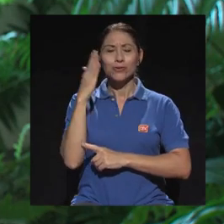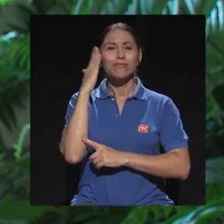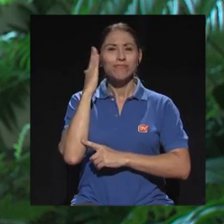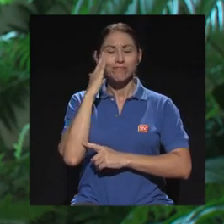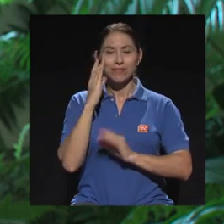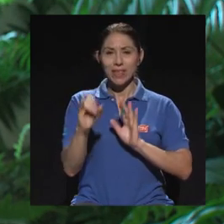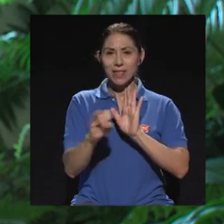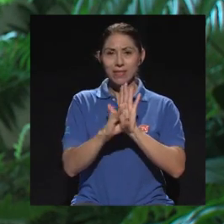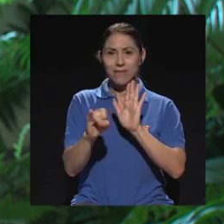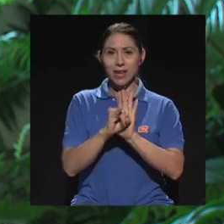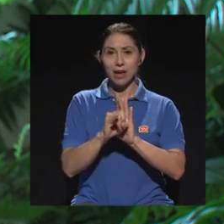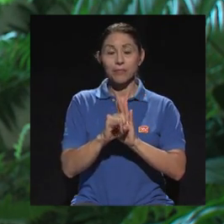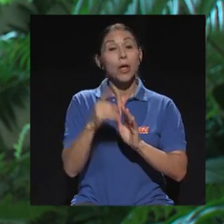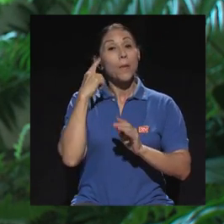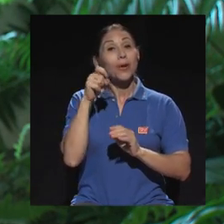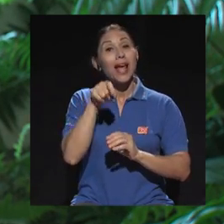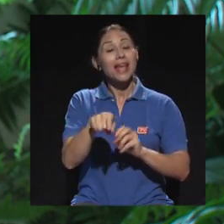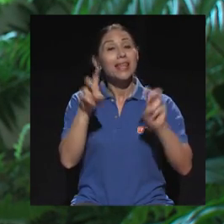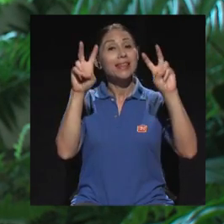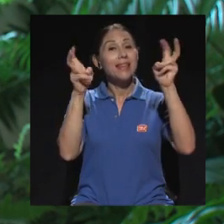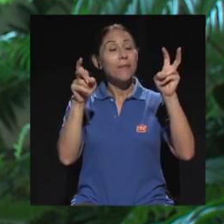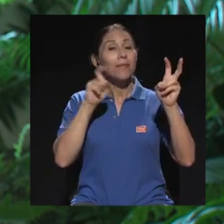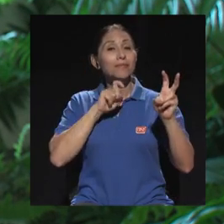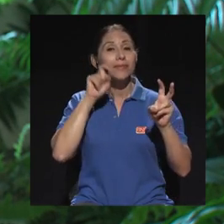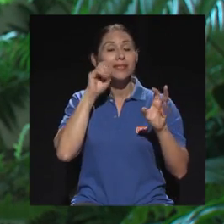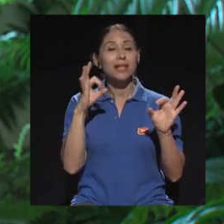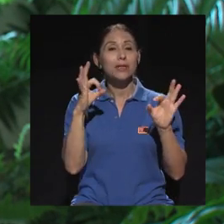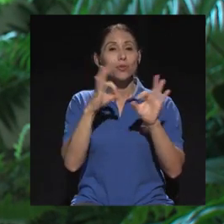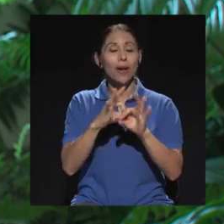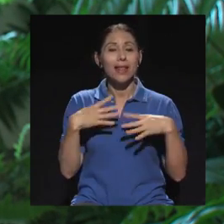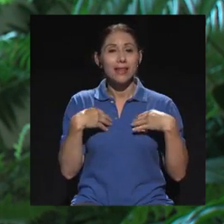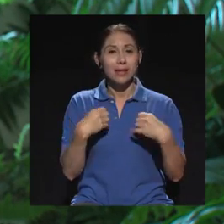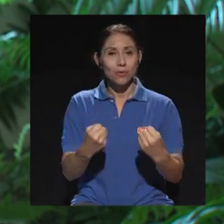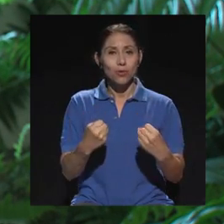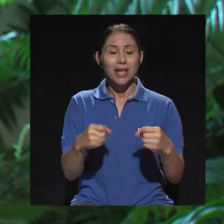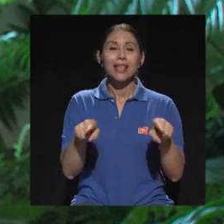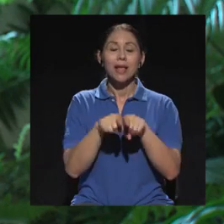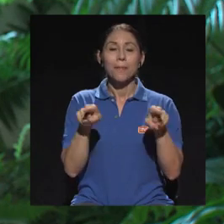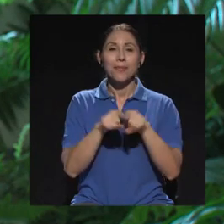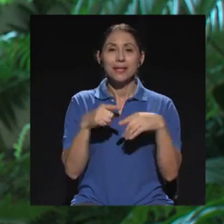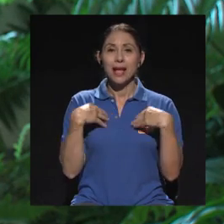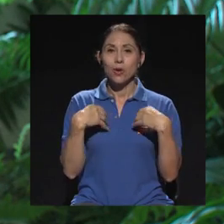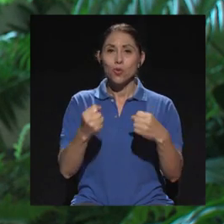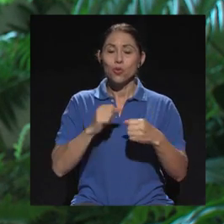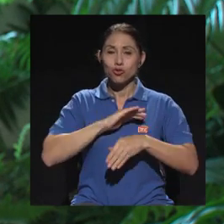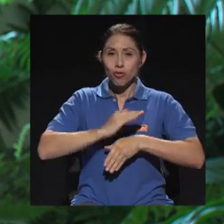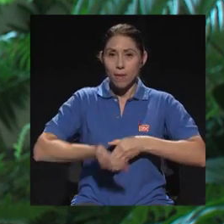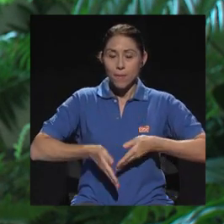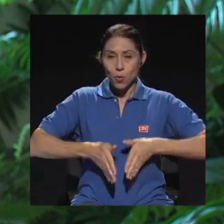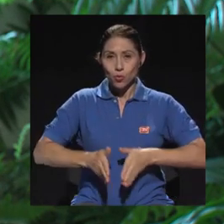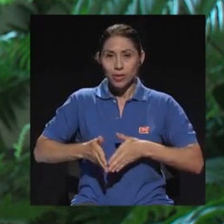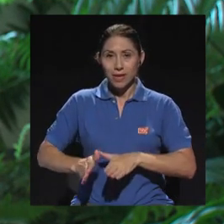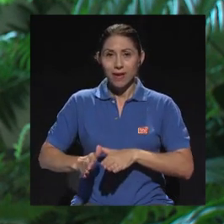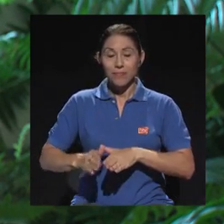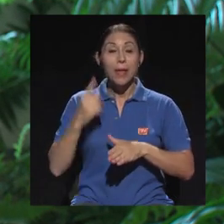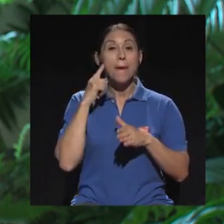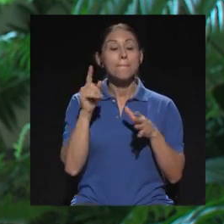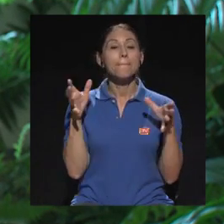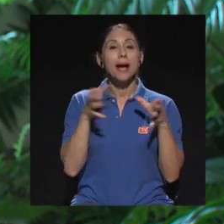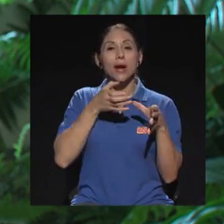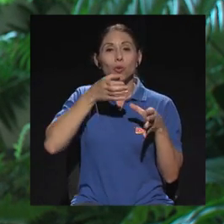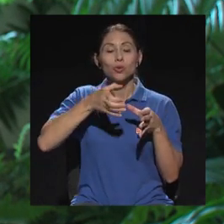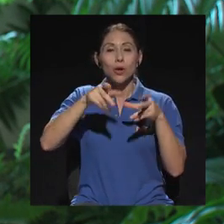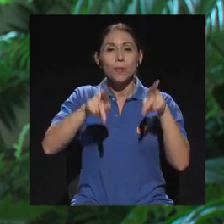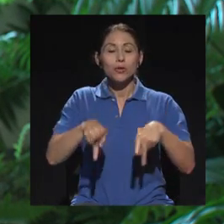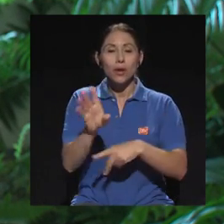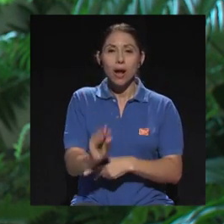bueno, uno de los ejes temáticos fue el de salud sexual y salud reproductiva, que para el Consejo de la Persona Joven siempre es un tema,